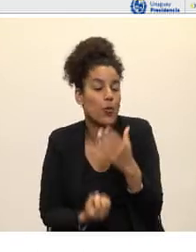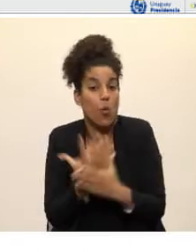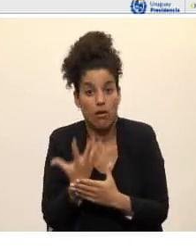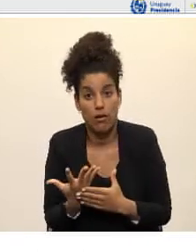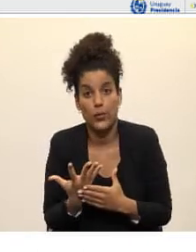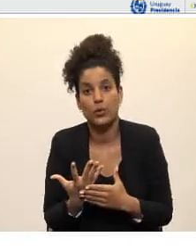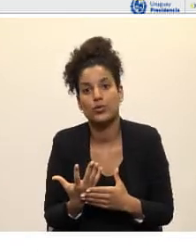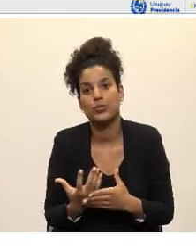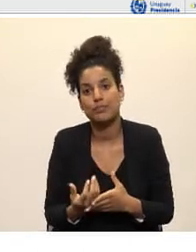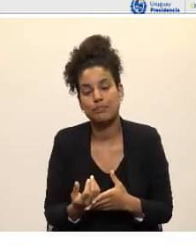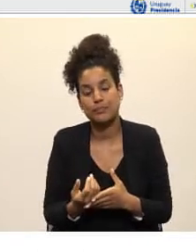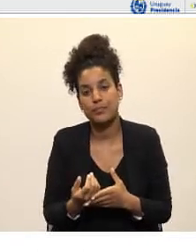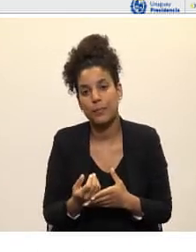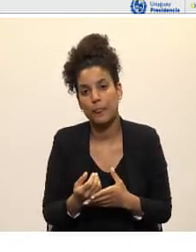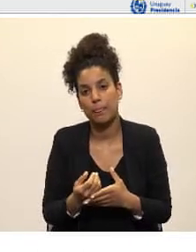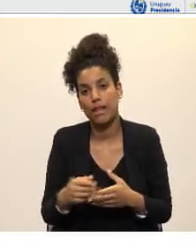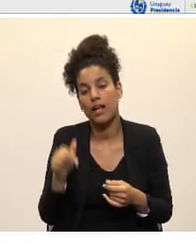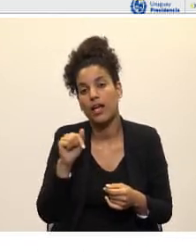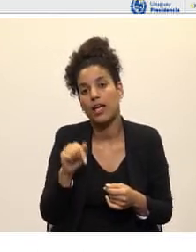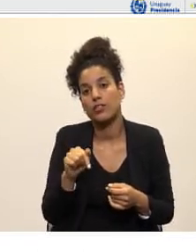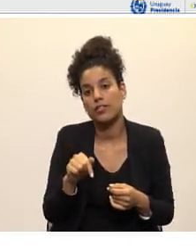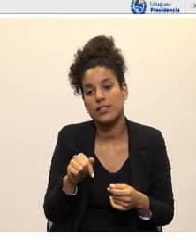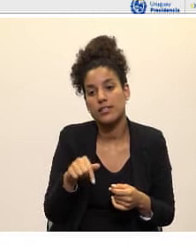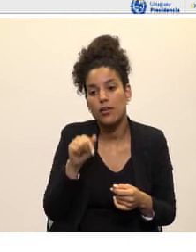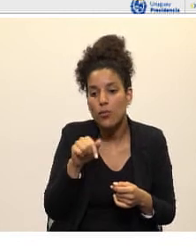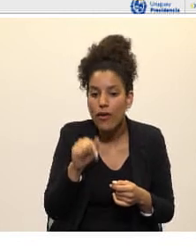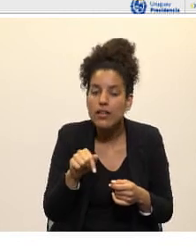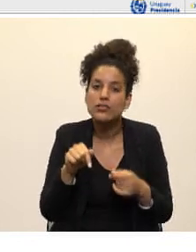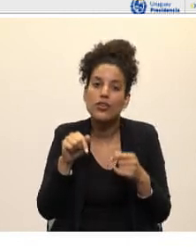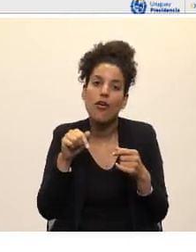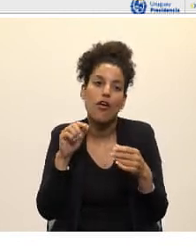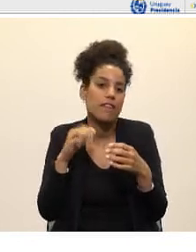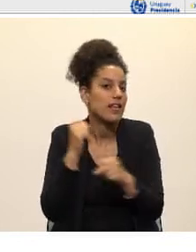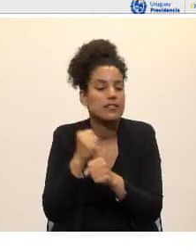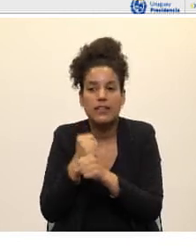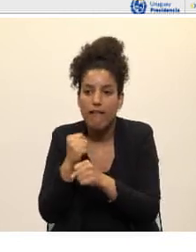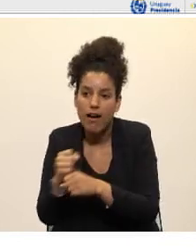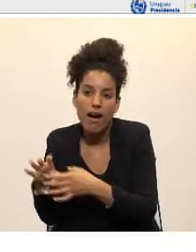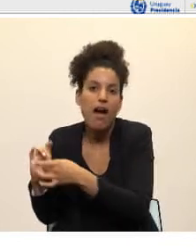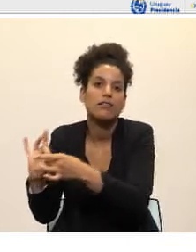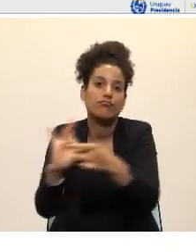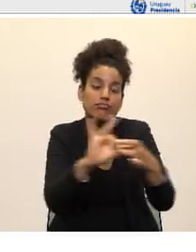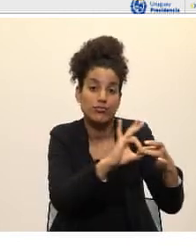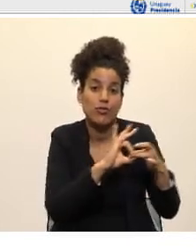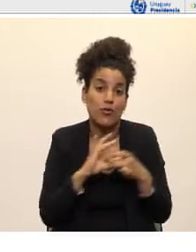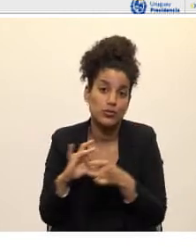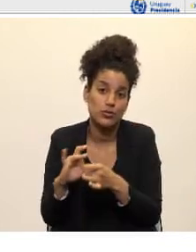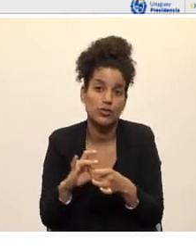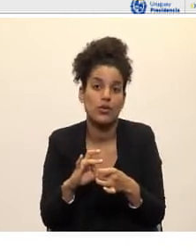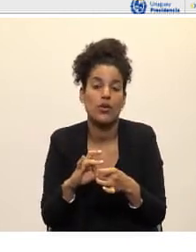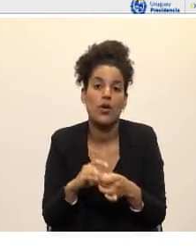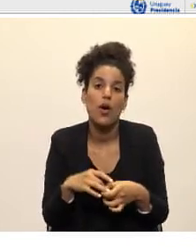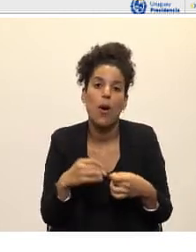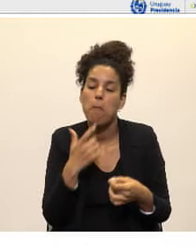innovadores, hacia esto que planteé como el círculo virtuoso, promover un círculo virtuoso entre la